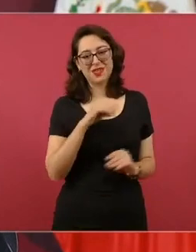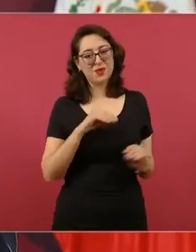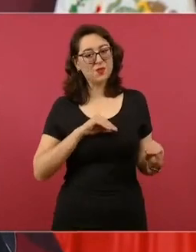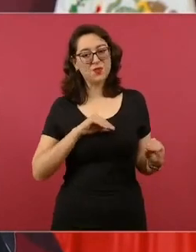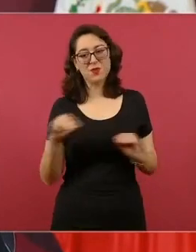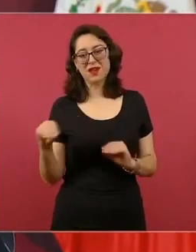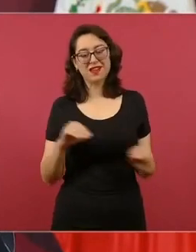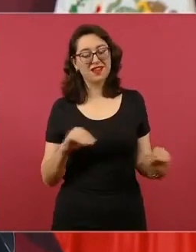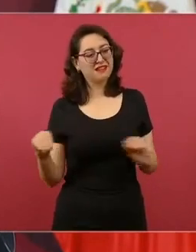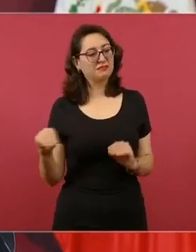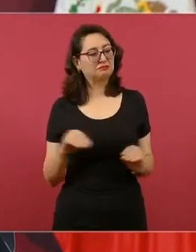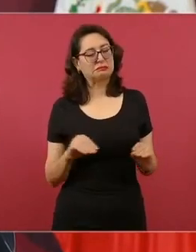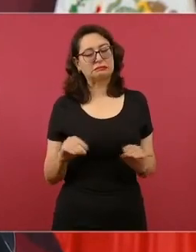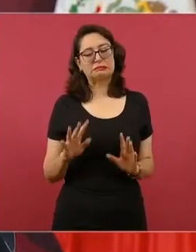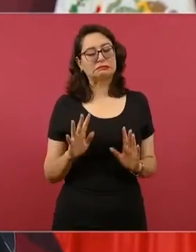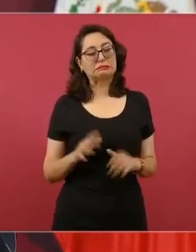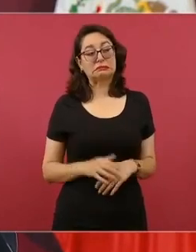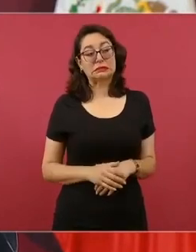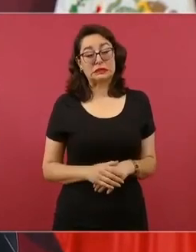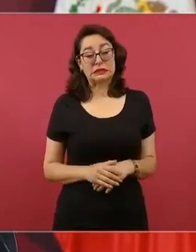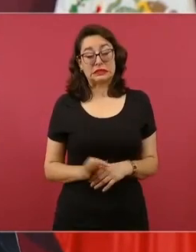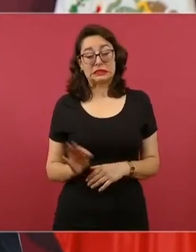se